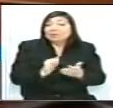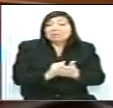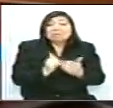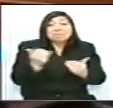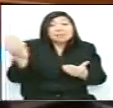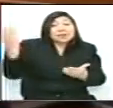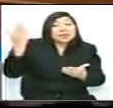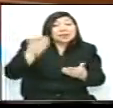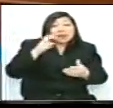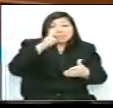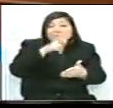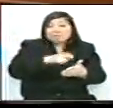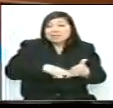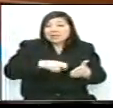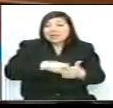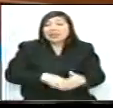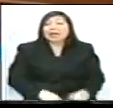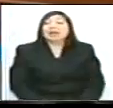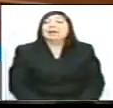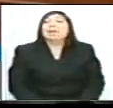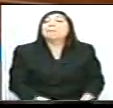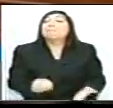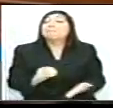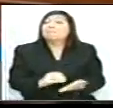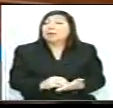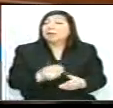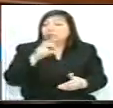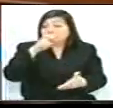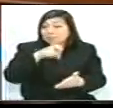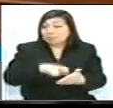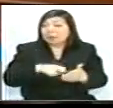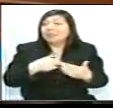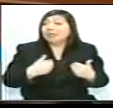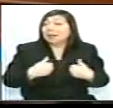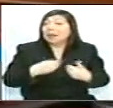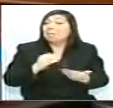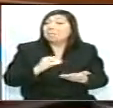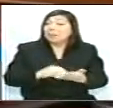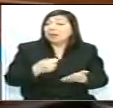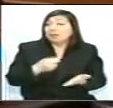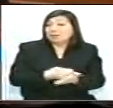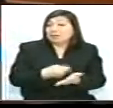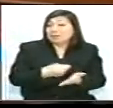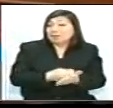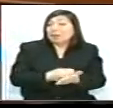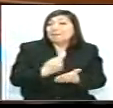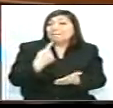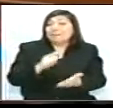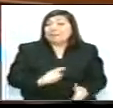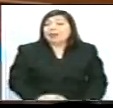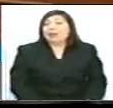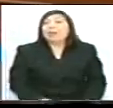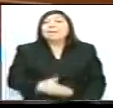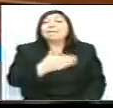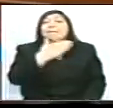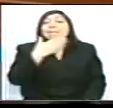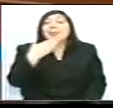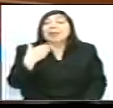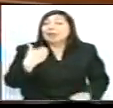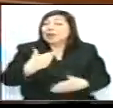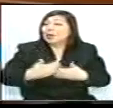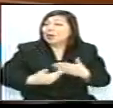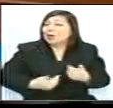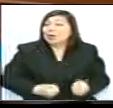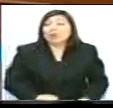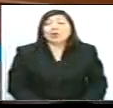viene de la actividad minera. Mientras más actividad minera tengamos, más recursos tendremos para mejorar, seguir